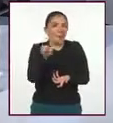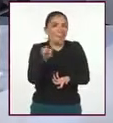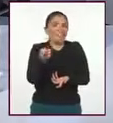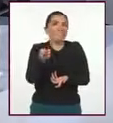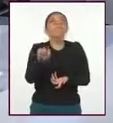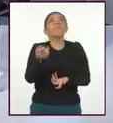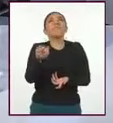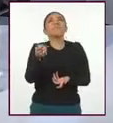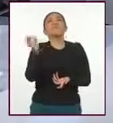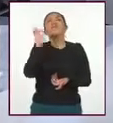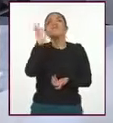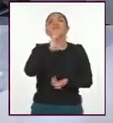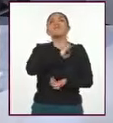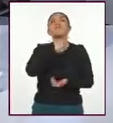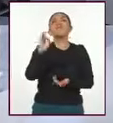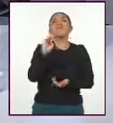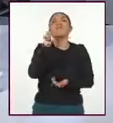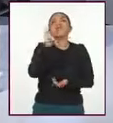pudiera hacer? ¿Qué pudiera